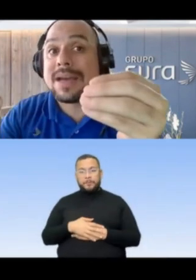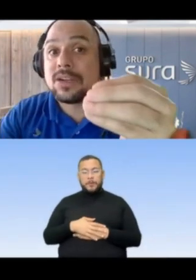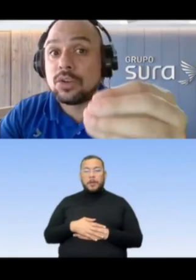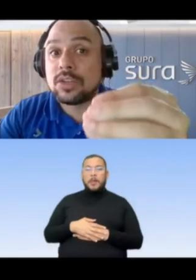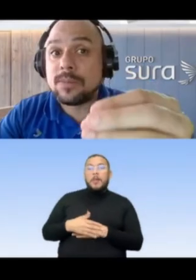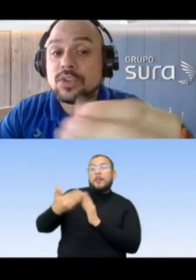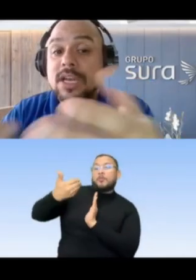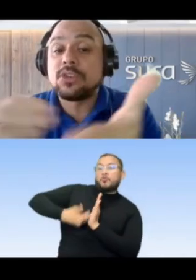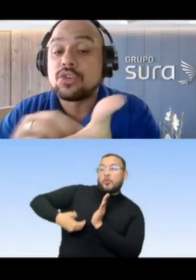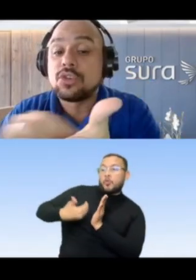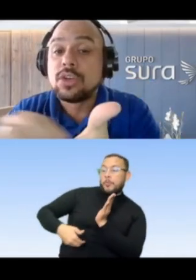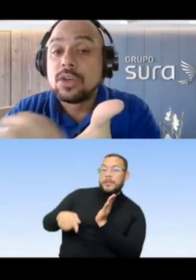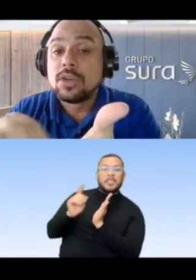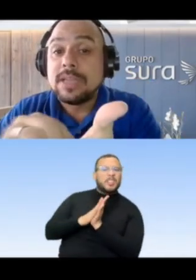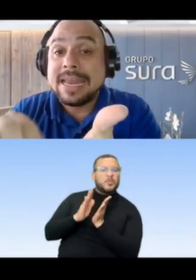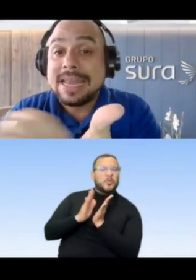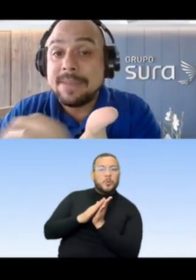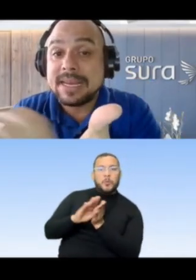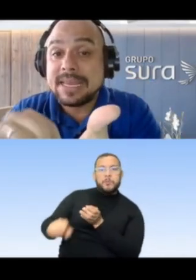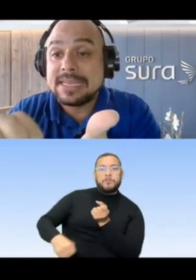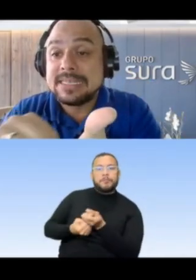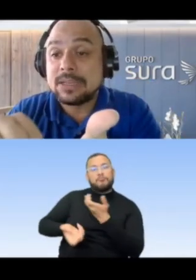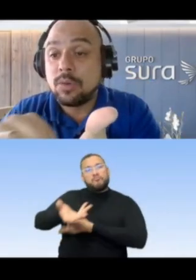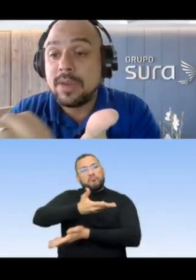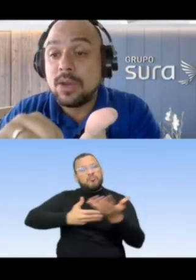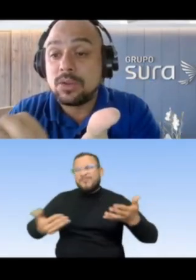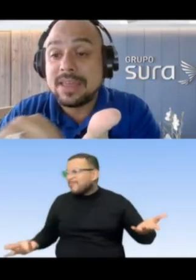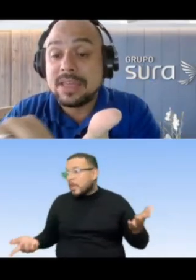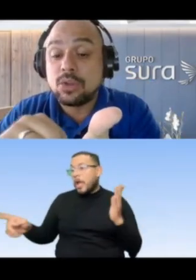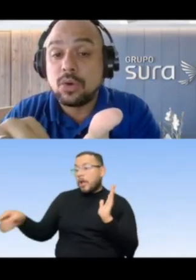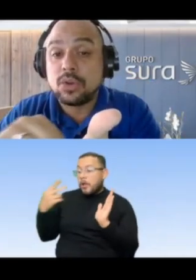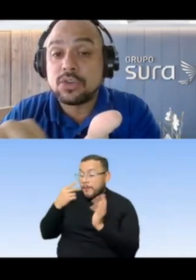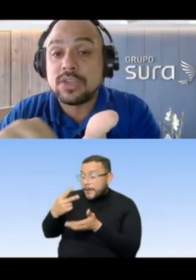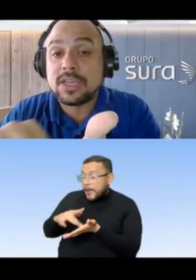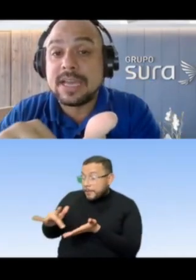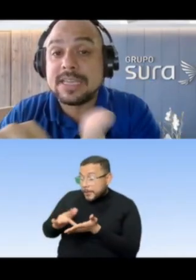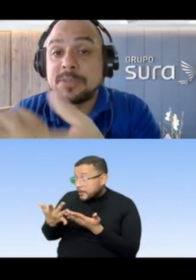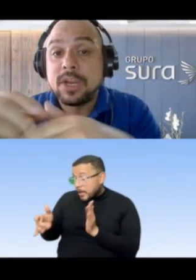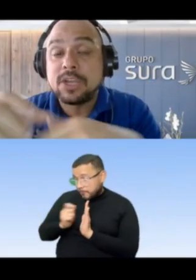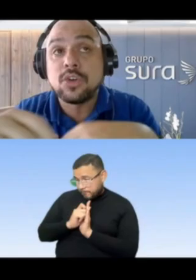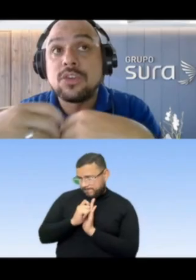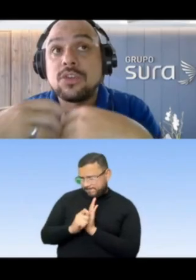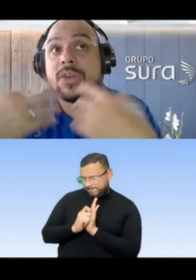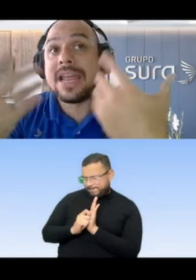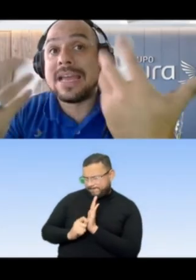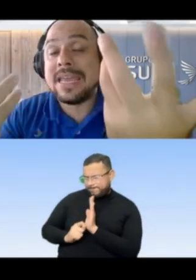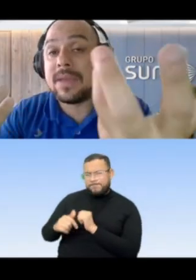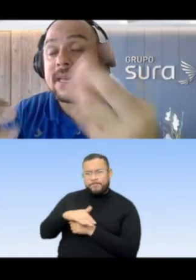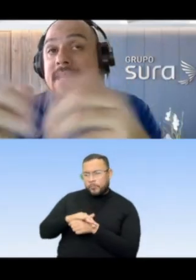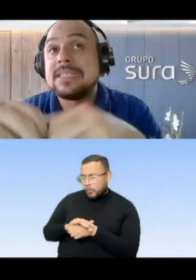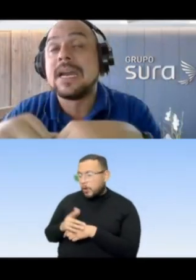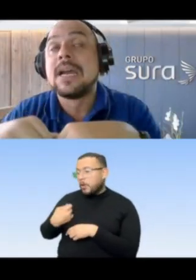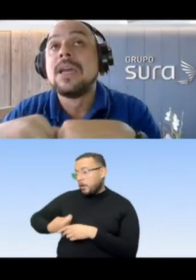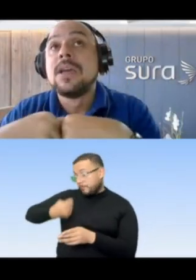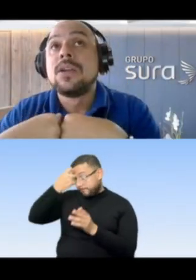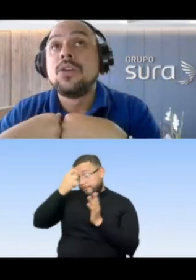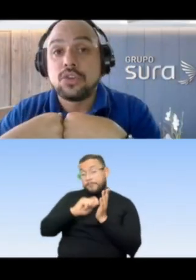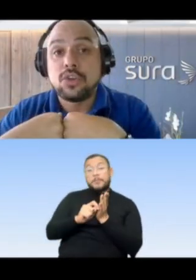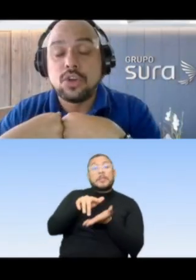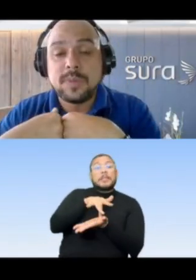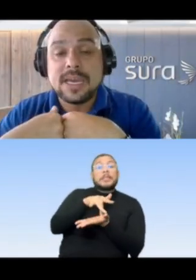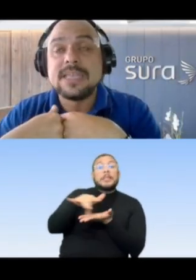Hay que tomar nota, muchachos. En la emergencia, tome nota de todos esos detalles. Por eso, dentro de la